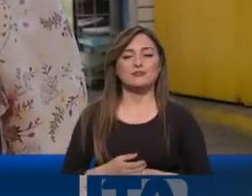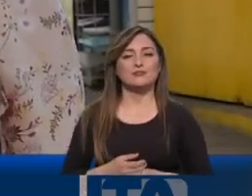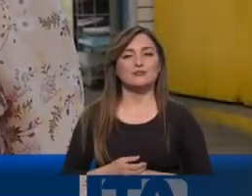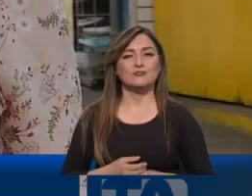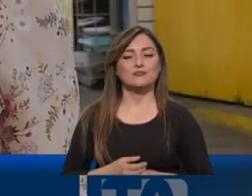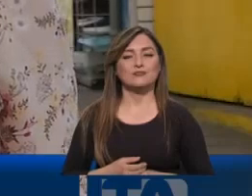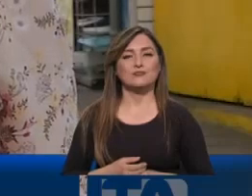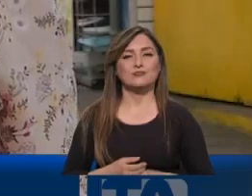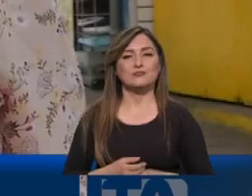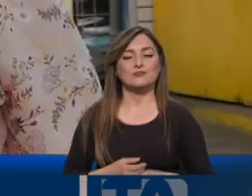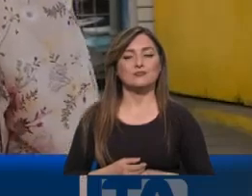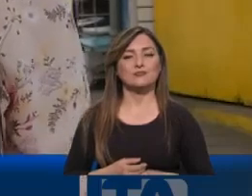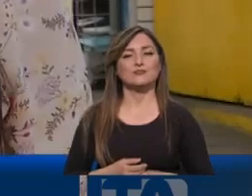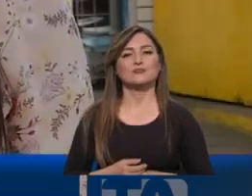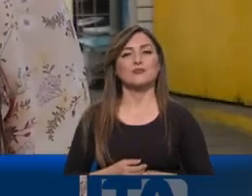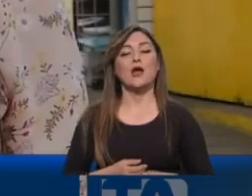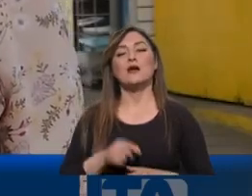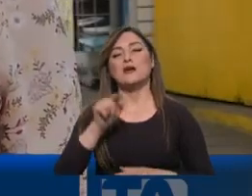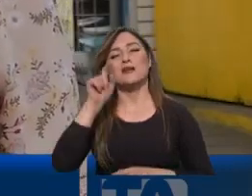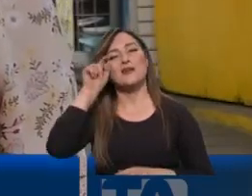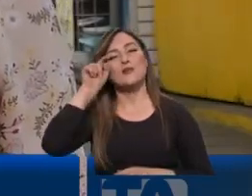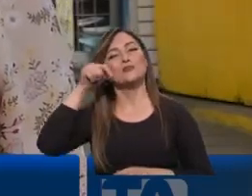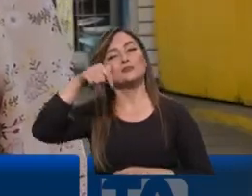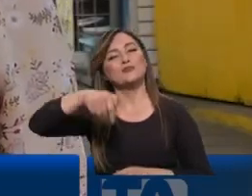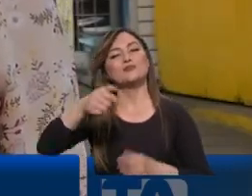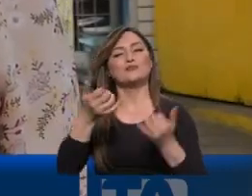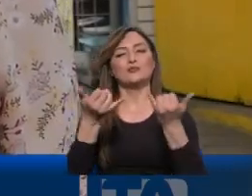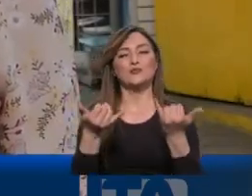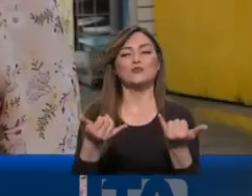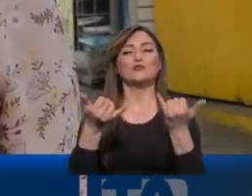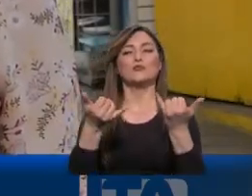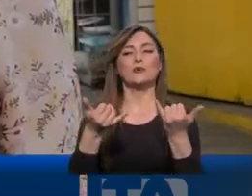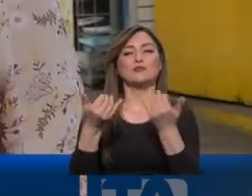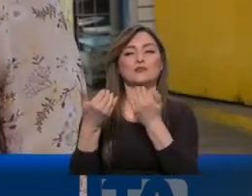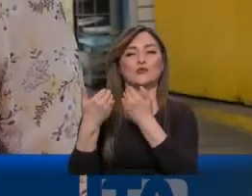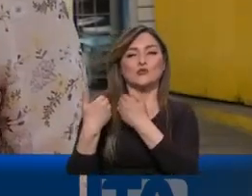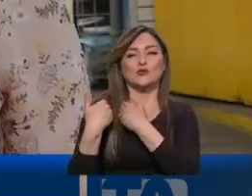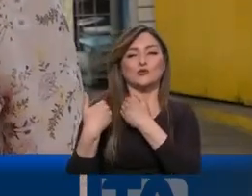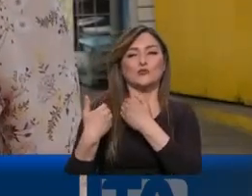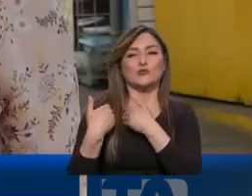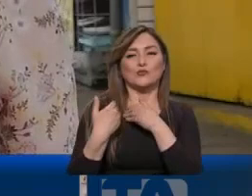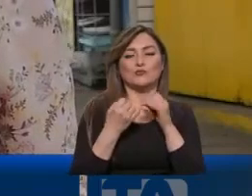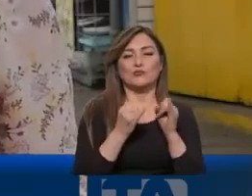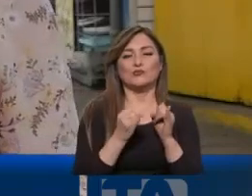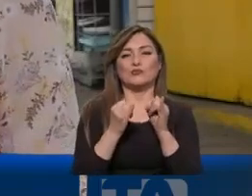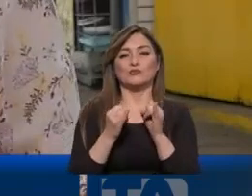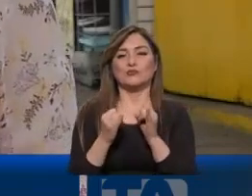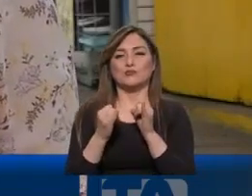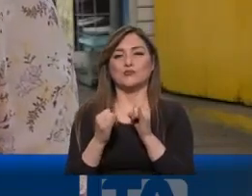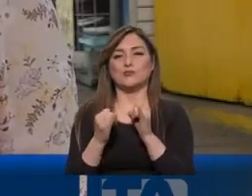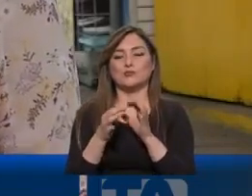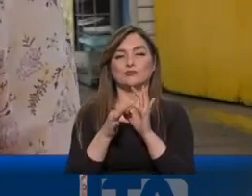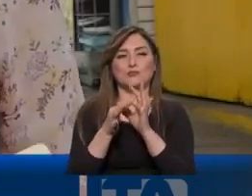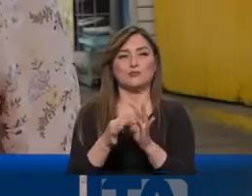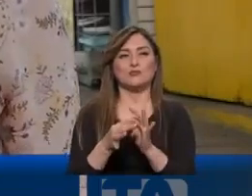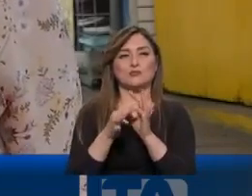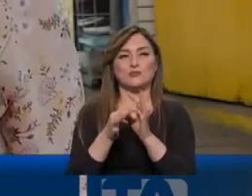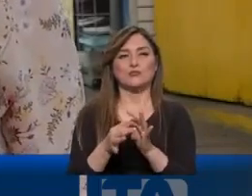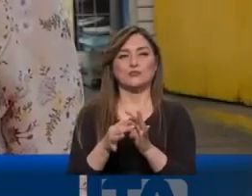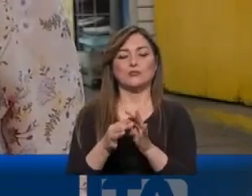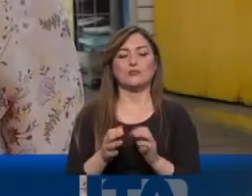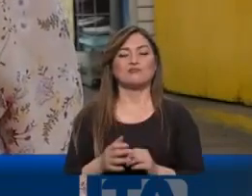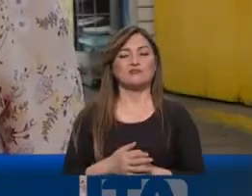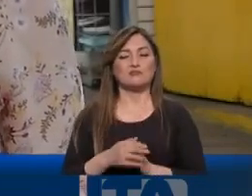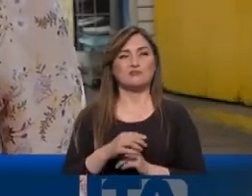vacuna contra el COVID-19. Recordemos que en este momento también ya es responsabilidad de cada ciudadano contribuir a frenar de